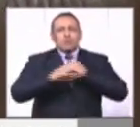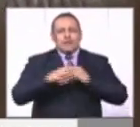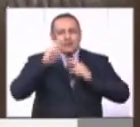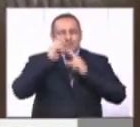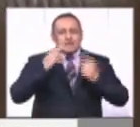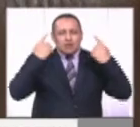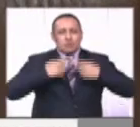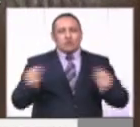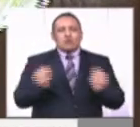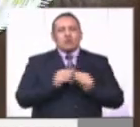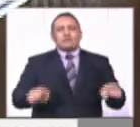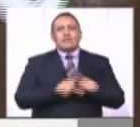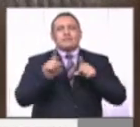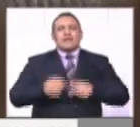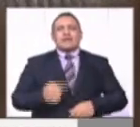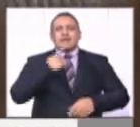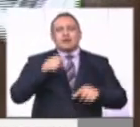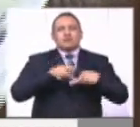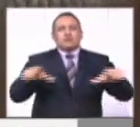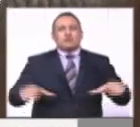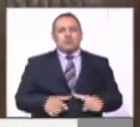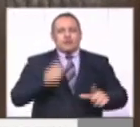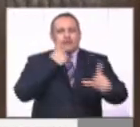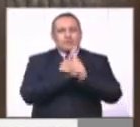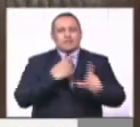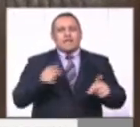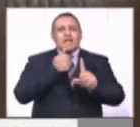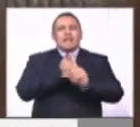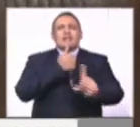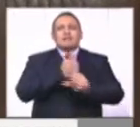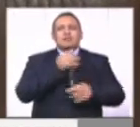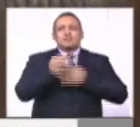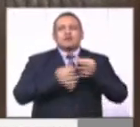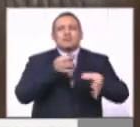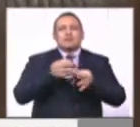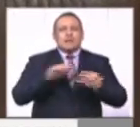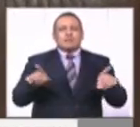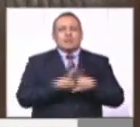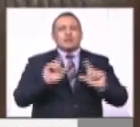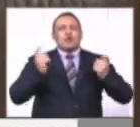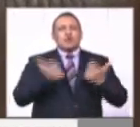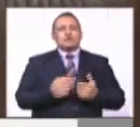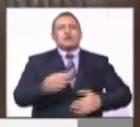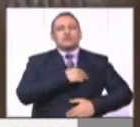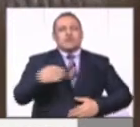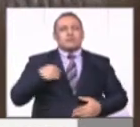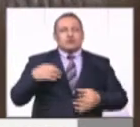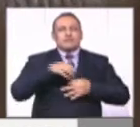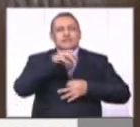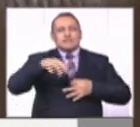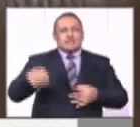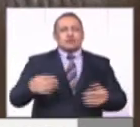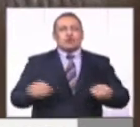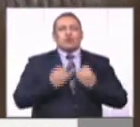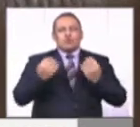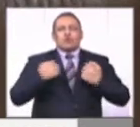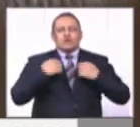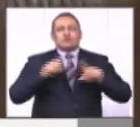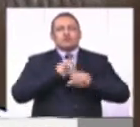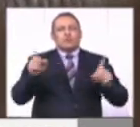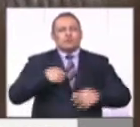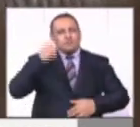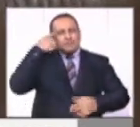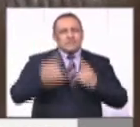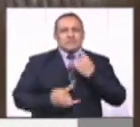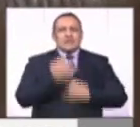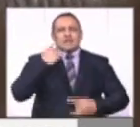representativa sea también una democracia directa él mismo mencionaba consejos de ministros descentralizados entonces que no nos venga a tomar